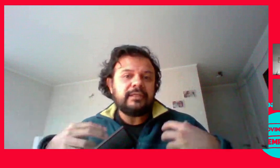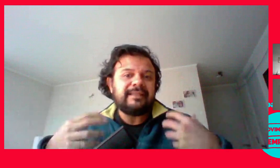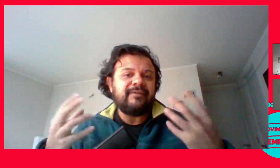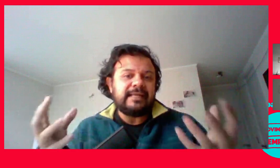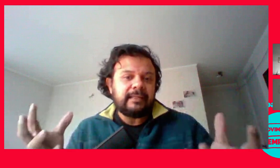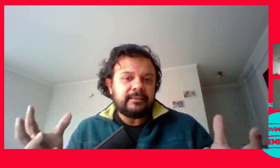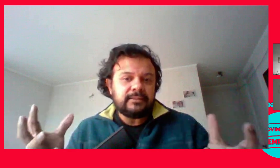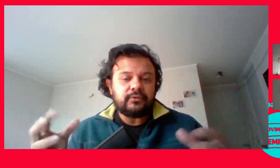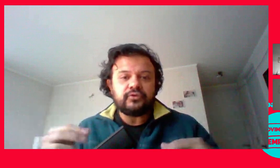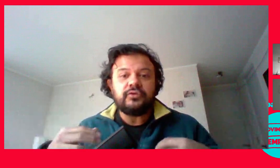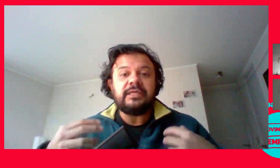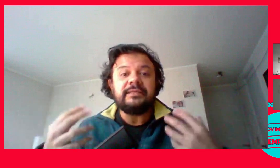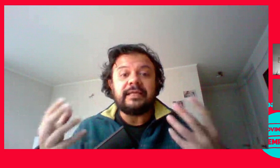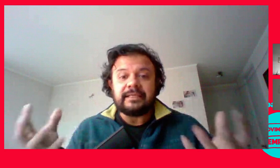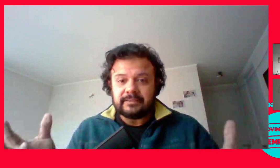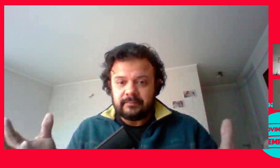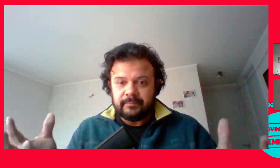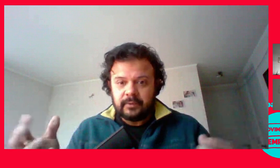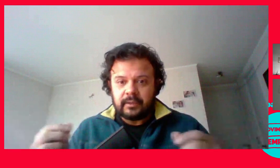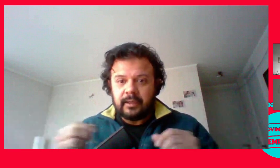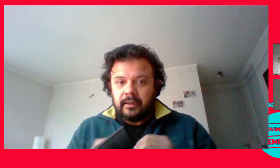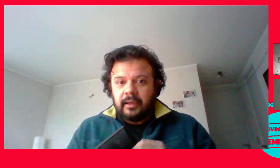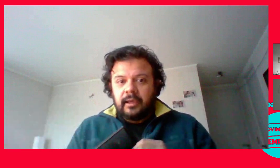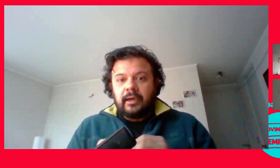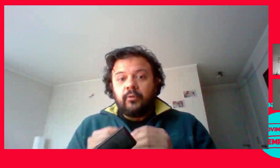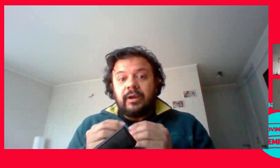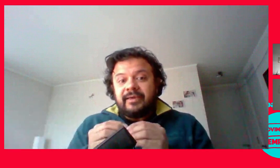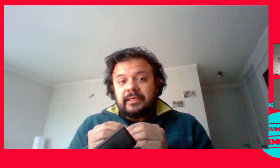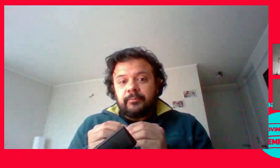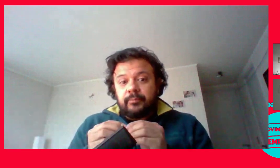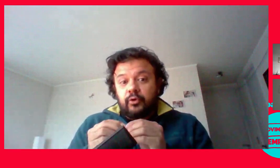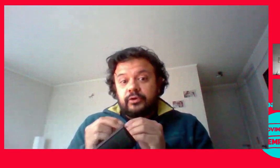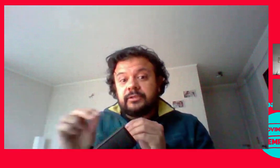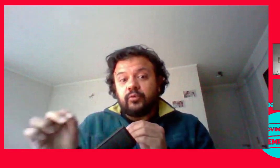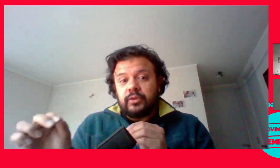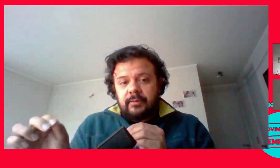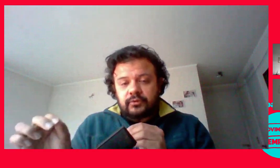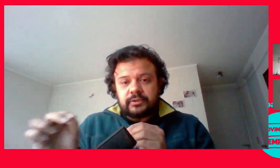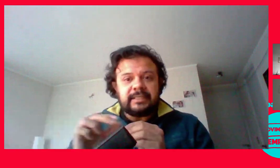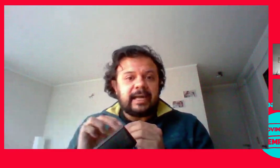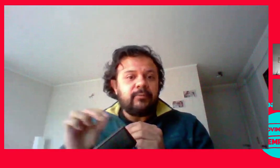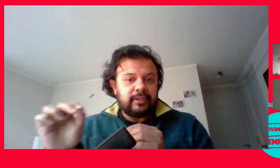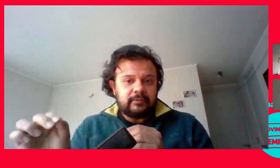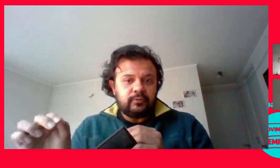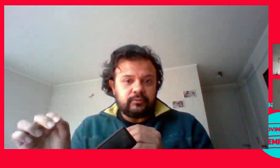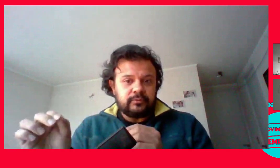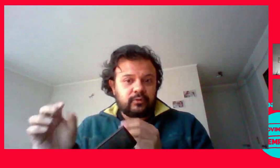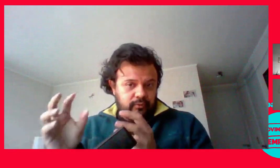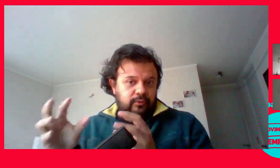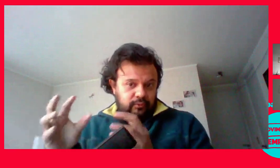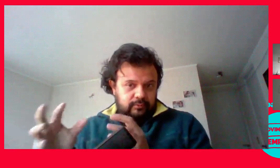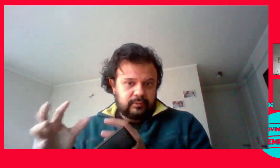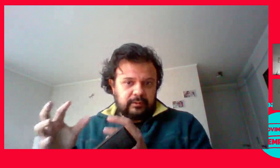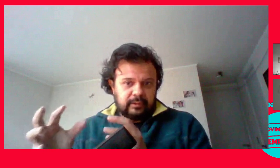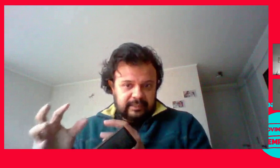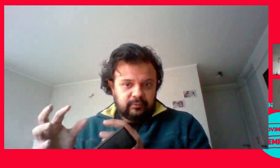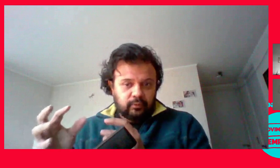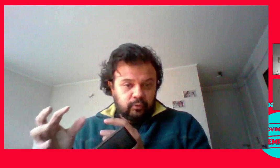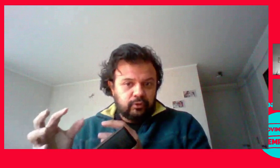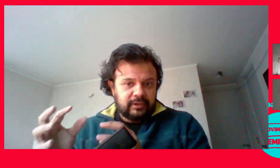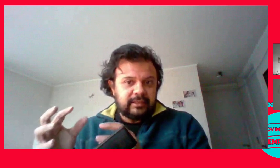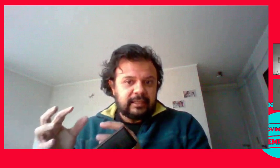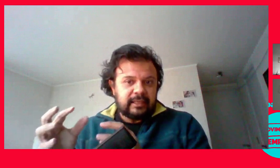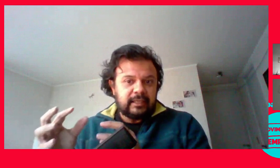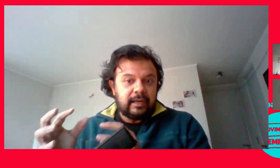nosotros hablamos de estas variantes, ¿cierto?, que son de interés, ¿ya? Una vez que los estudiamos y sacamos